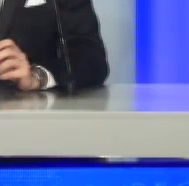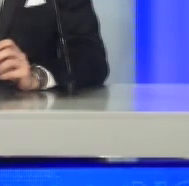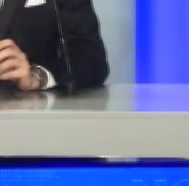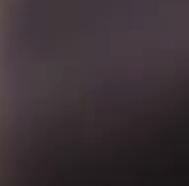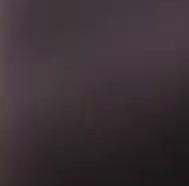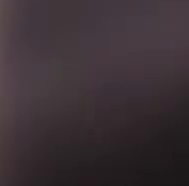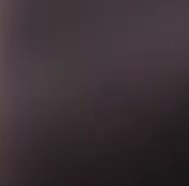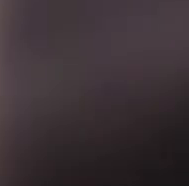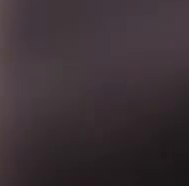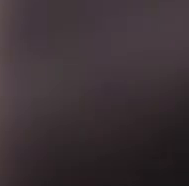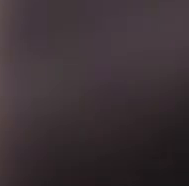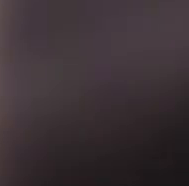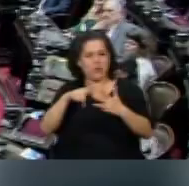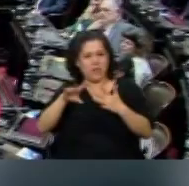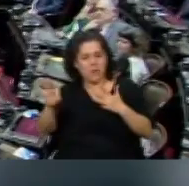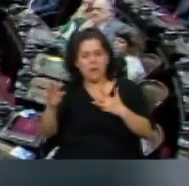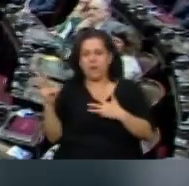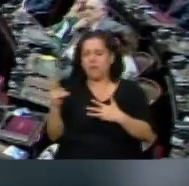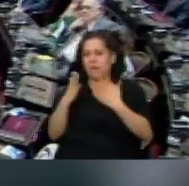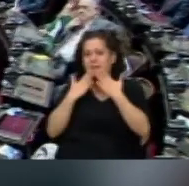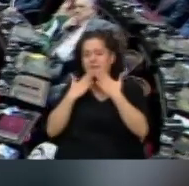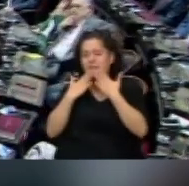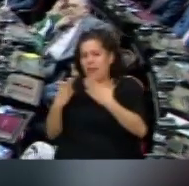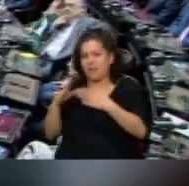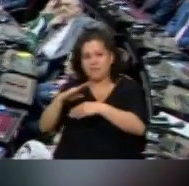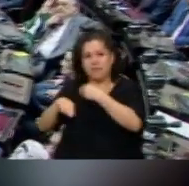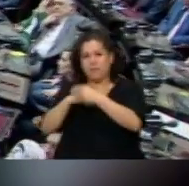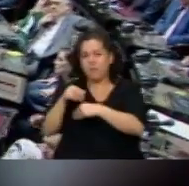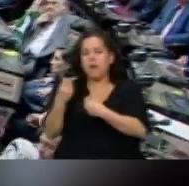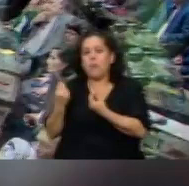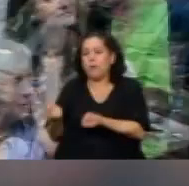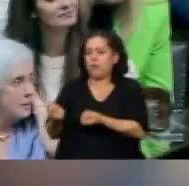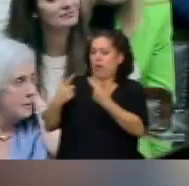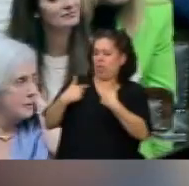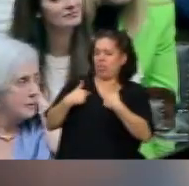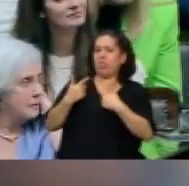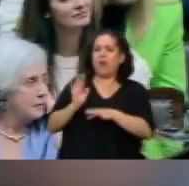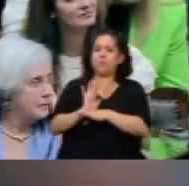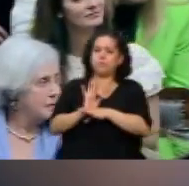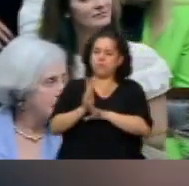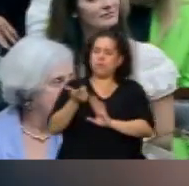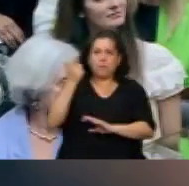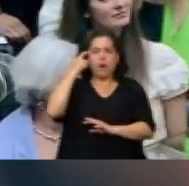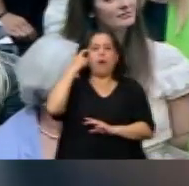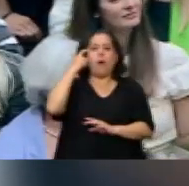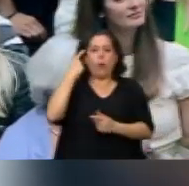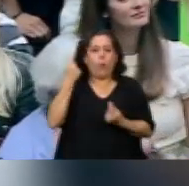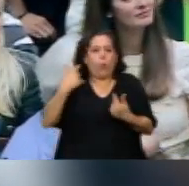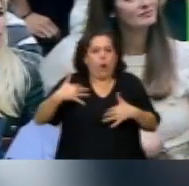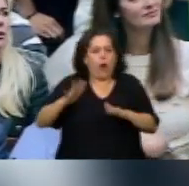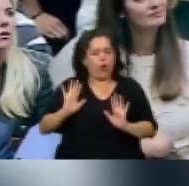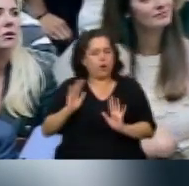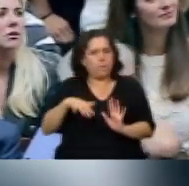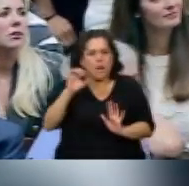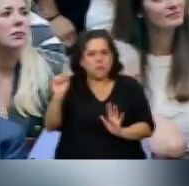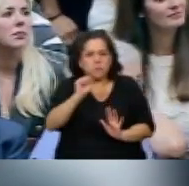presidente de bloque, obviamente que está llevando adelante esas conversaciones con los otros sectores políticos, me refiero a Juntos por el Cambio